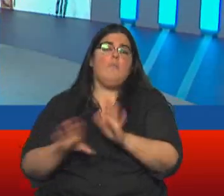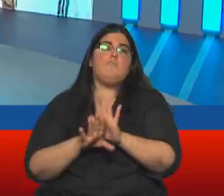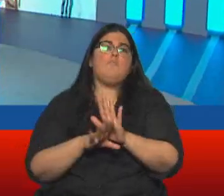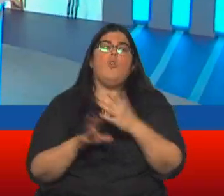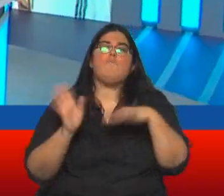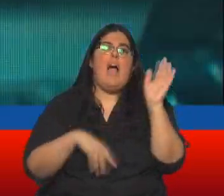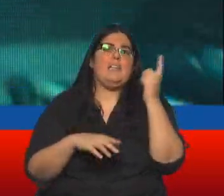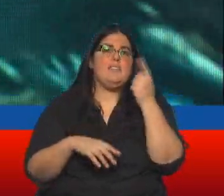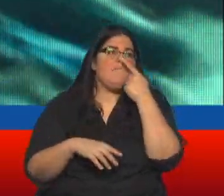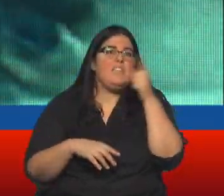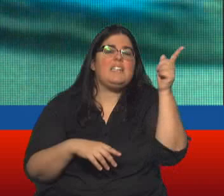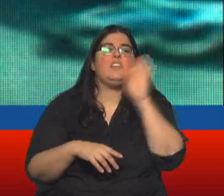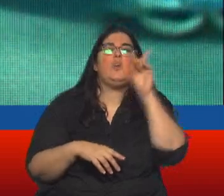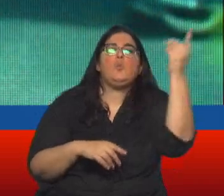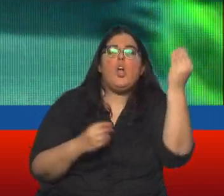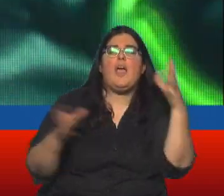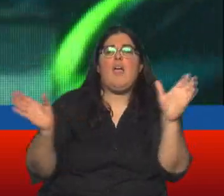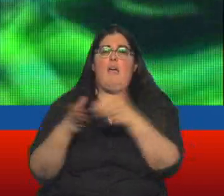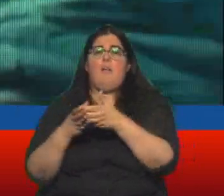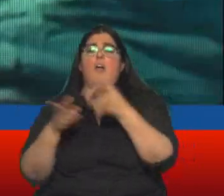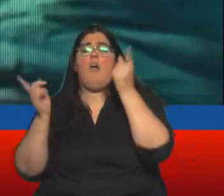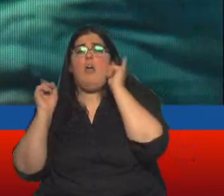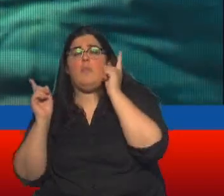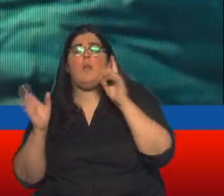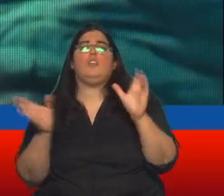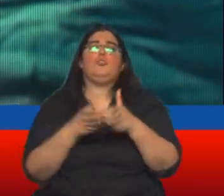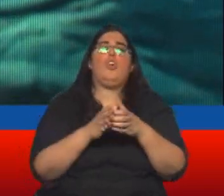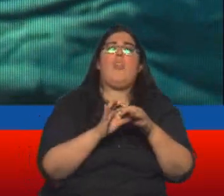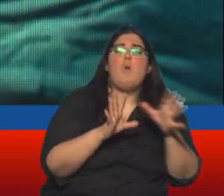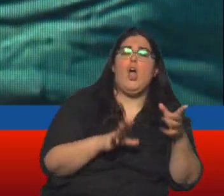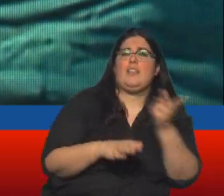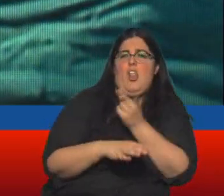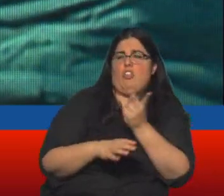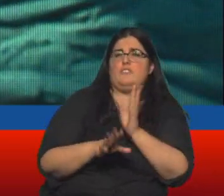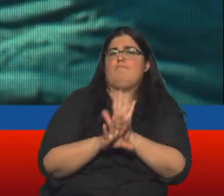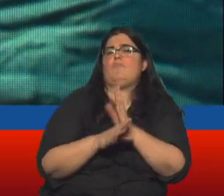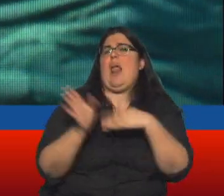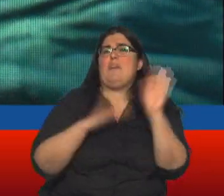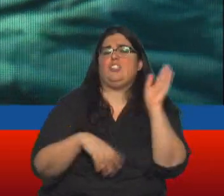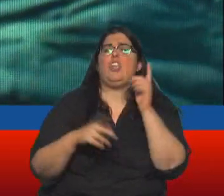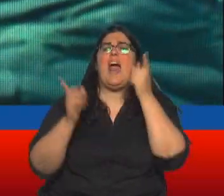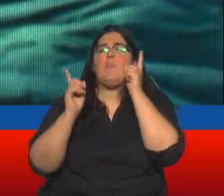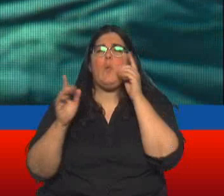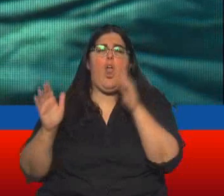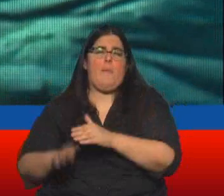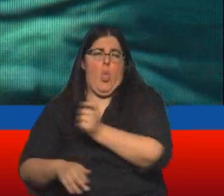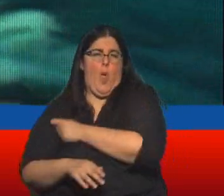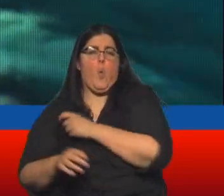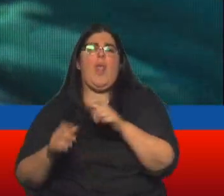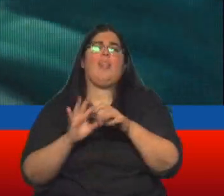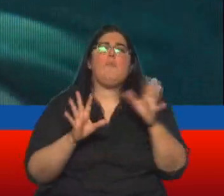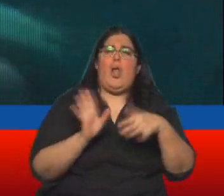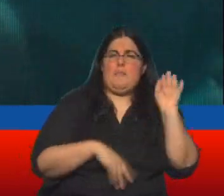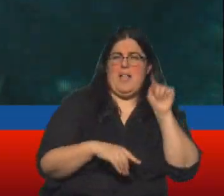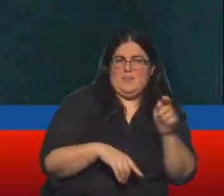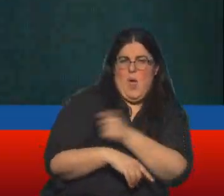Estados Unidos la división entre estados republicanos y estados demócratas, ¿no? Los estados demócratas están mayoritariamente vacunados, los republicanos mucho menos, pero de